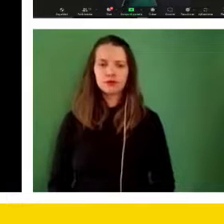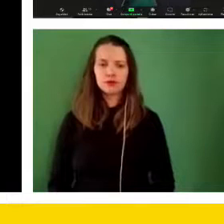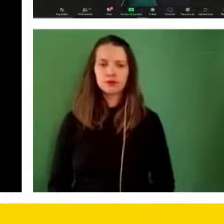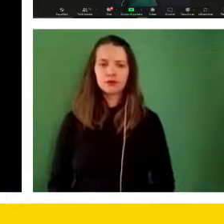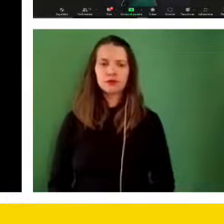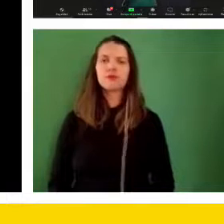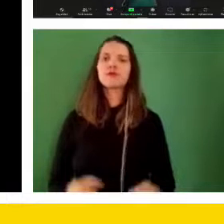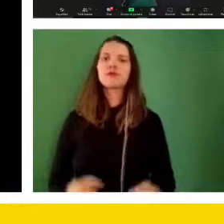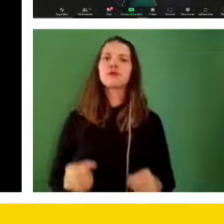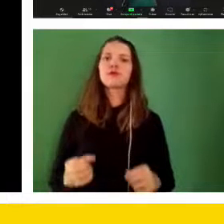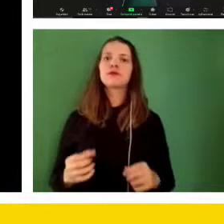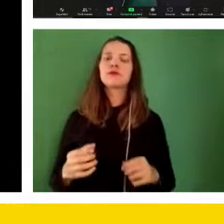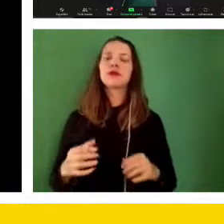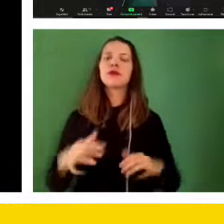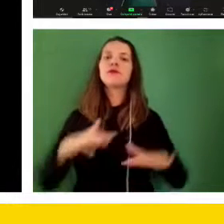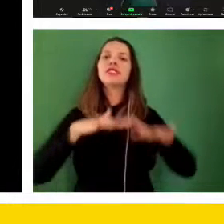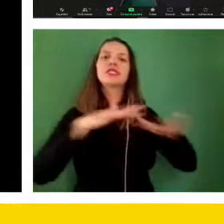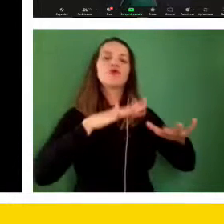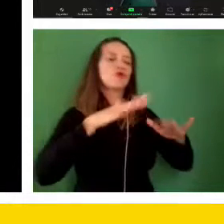hecho